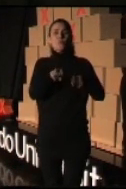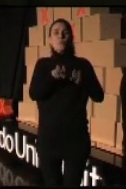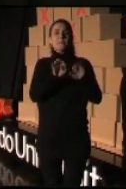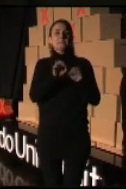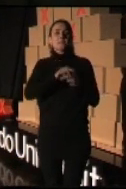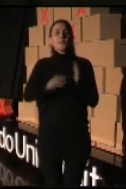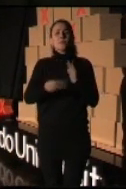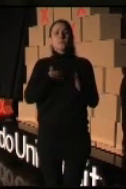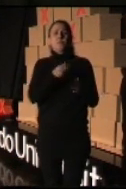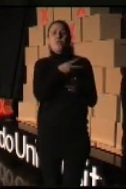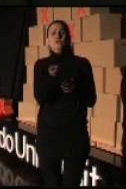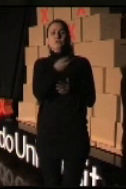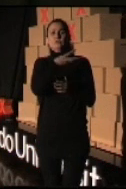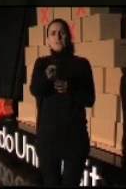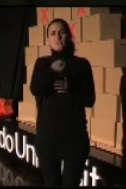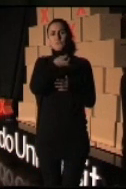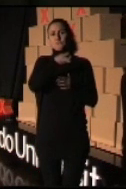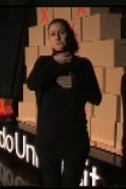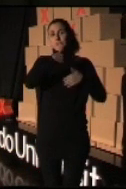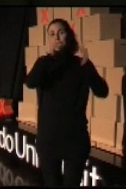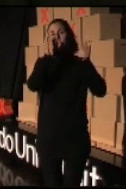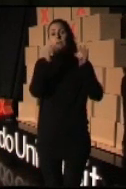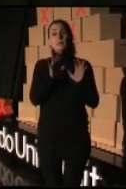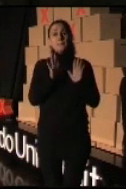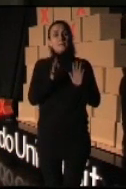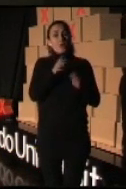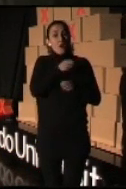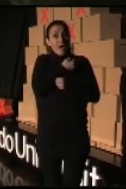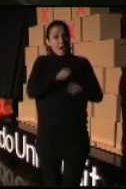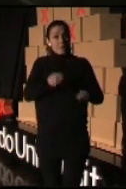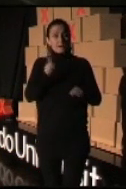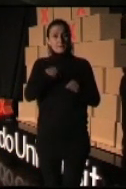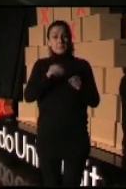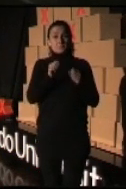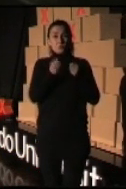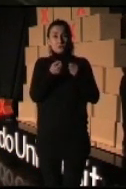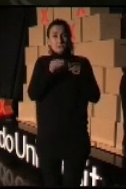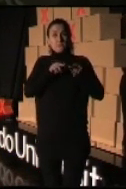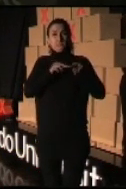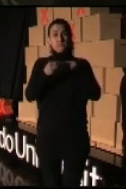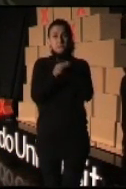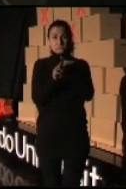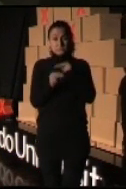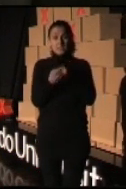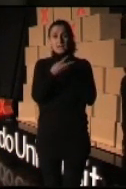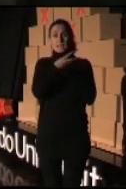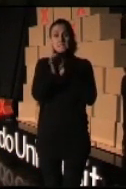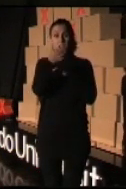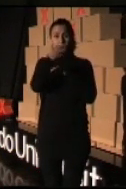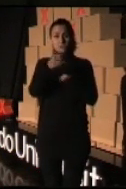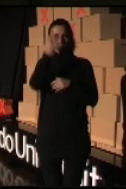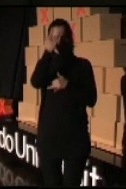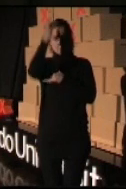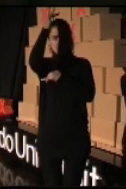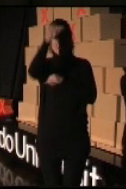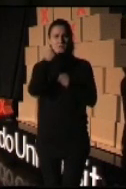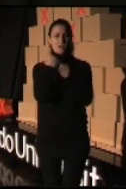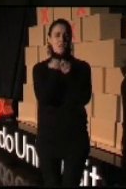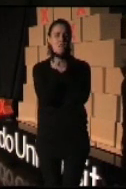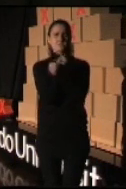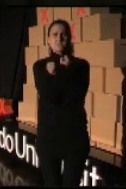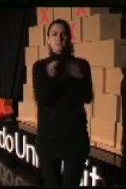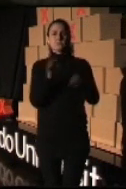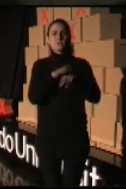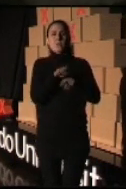pueden secuenciar 200, 300, pero aún así, incluso con piezas de 300 unidades, imaginemos la tarea imposible que